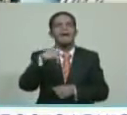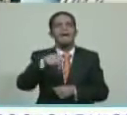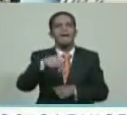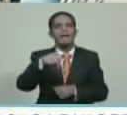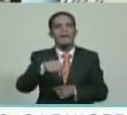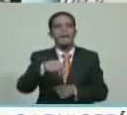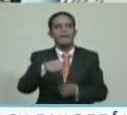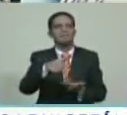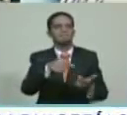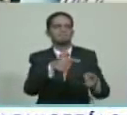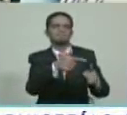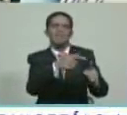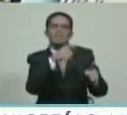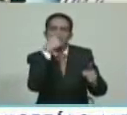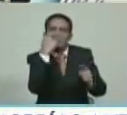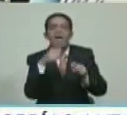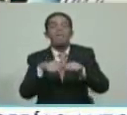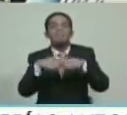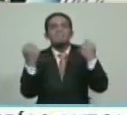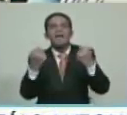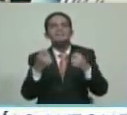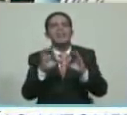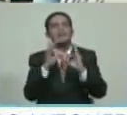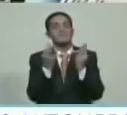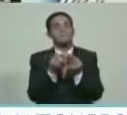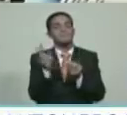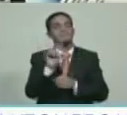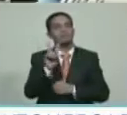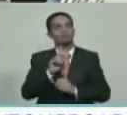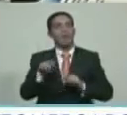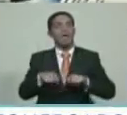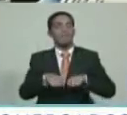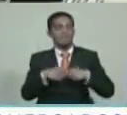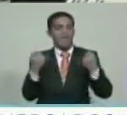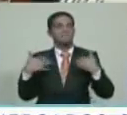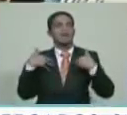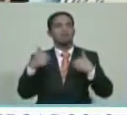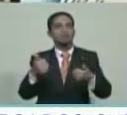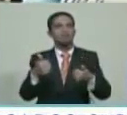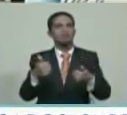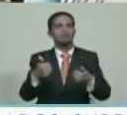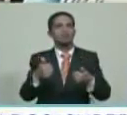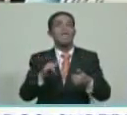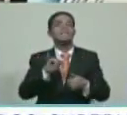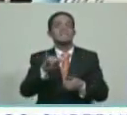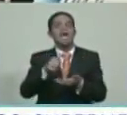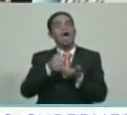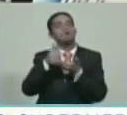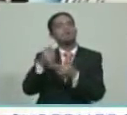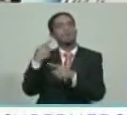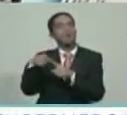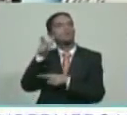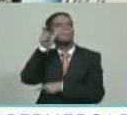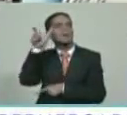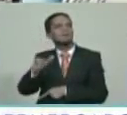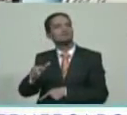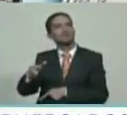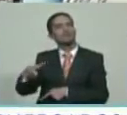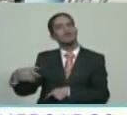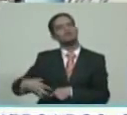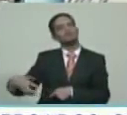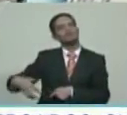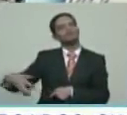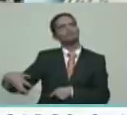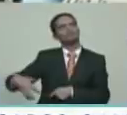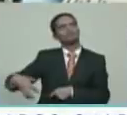flagelo tan terrible que daña a la familia venezolana, que daña a la salud y que enriquece a terceros, muchos de ellos